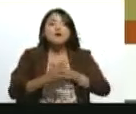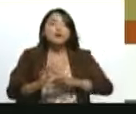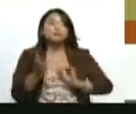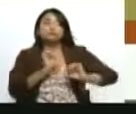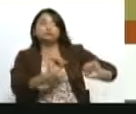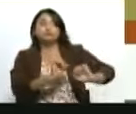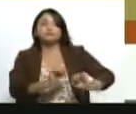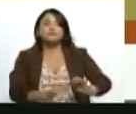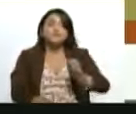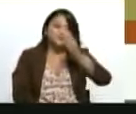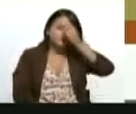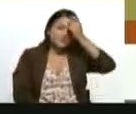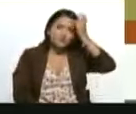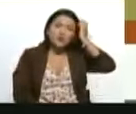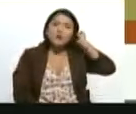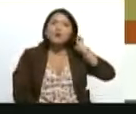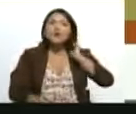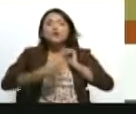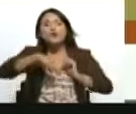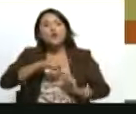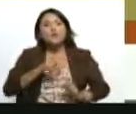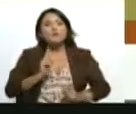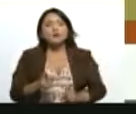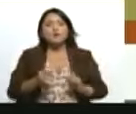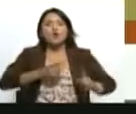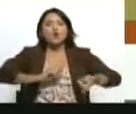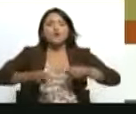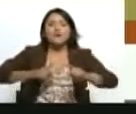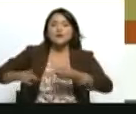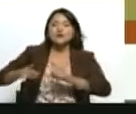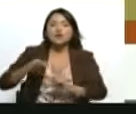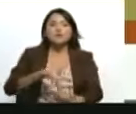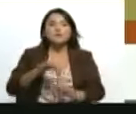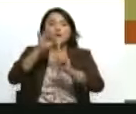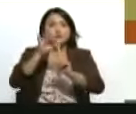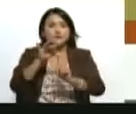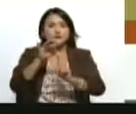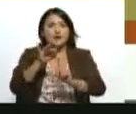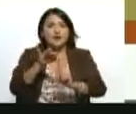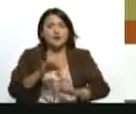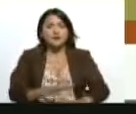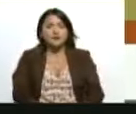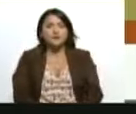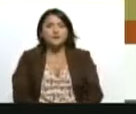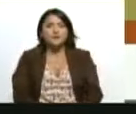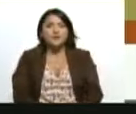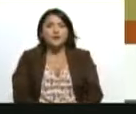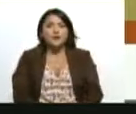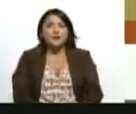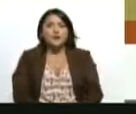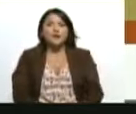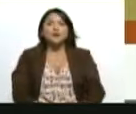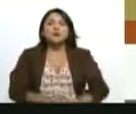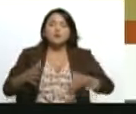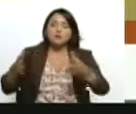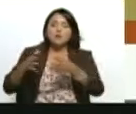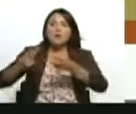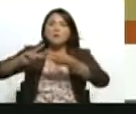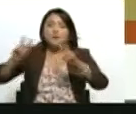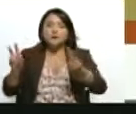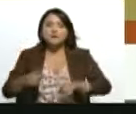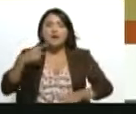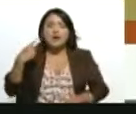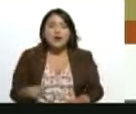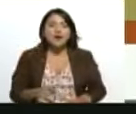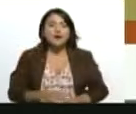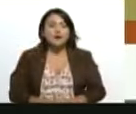Debe haber una coordinación especial, por ejemplo, en los cuadrantes de paz. En un cuadrante de paz convergen varias